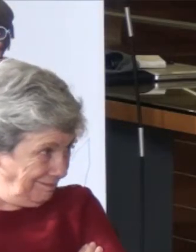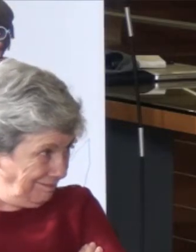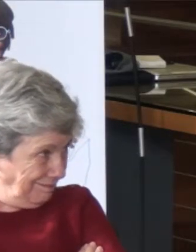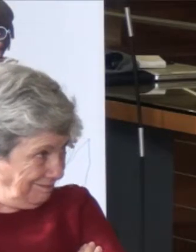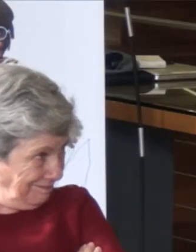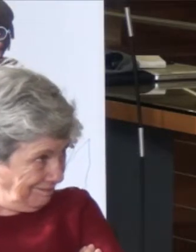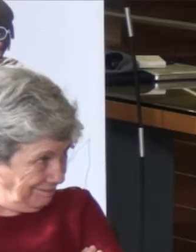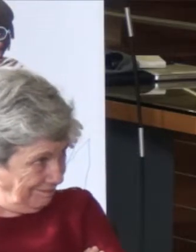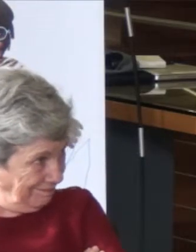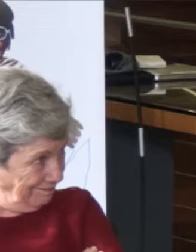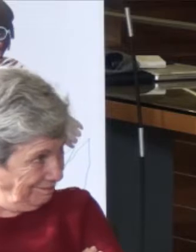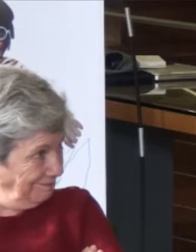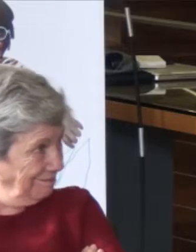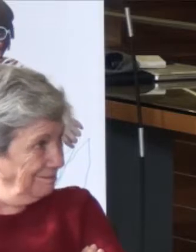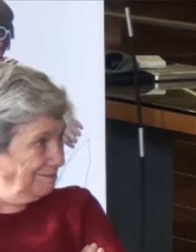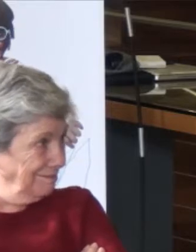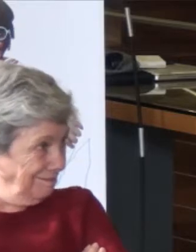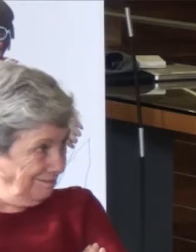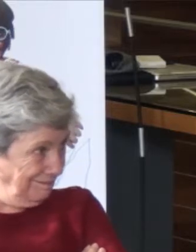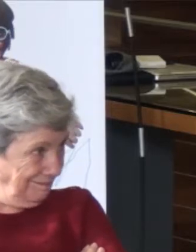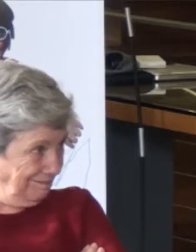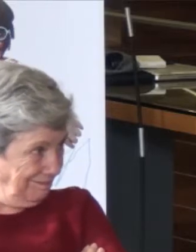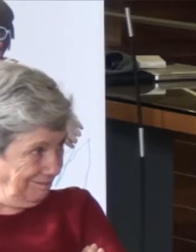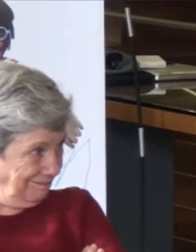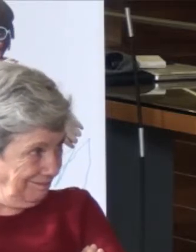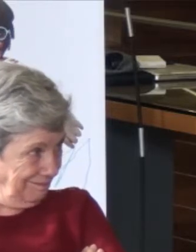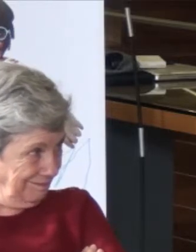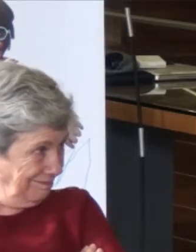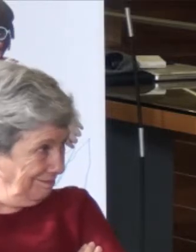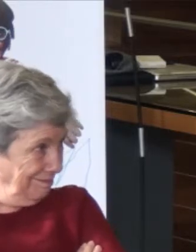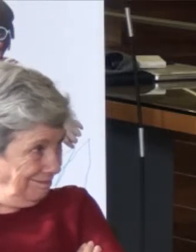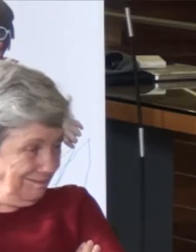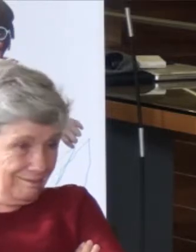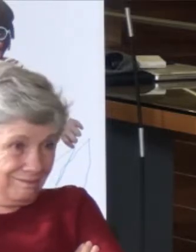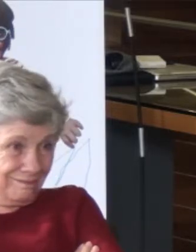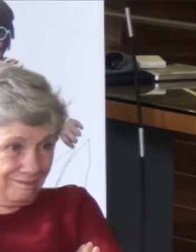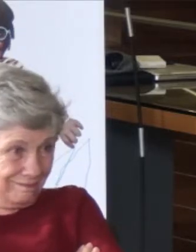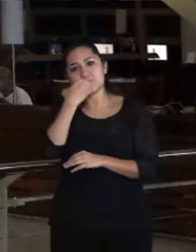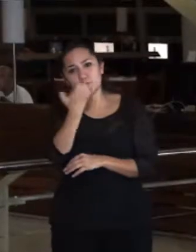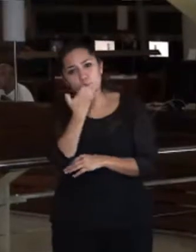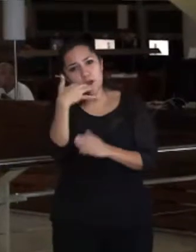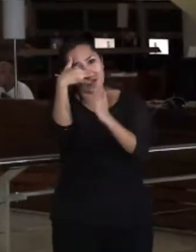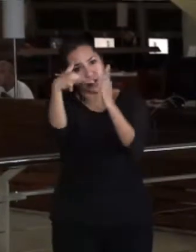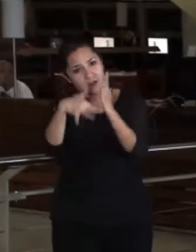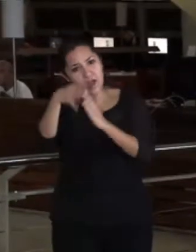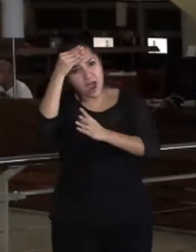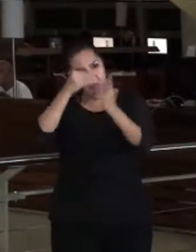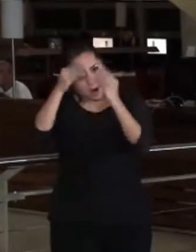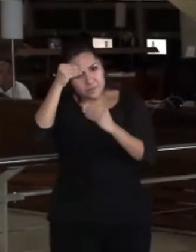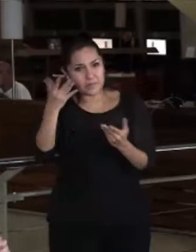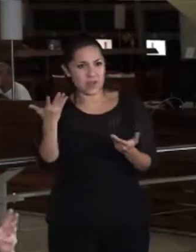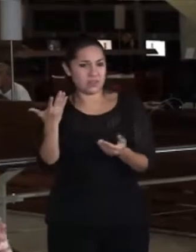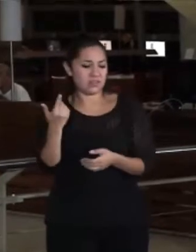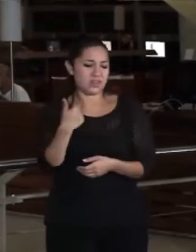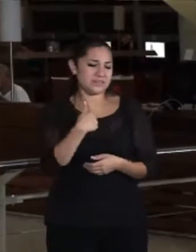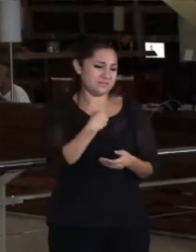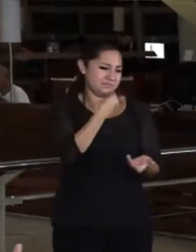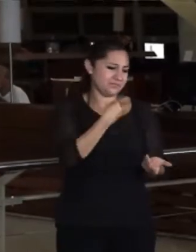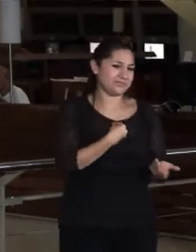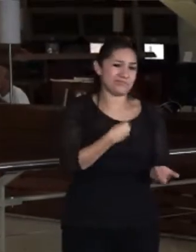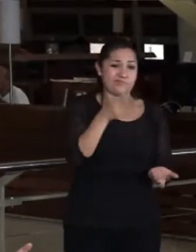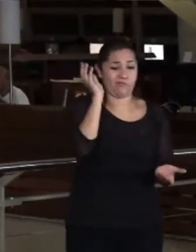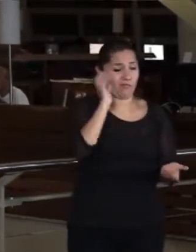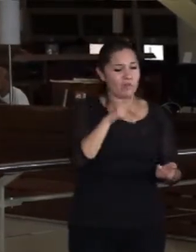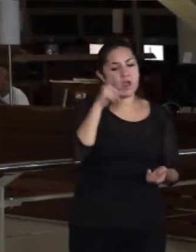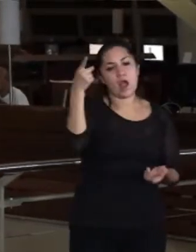que no tengo ganas de hacer por ejemplo libros de texto para la escuela que no me apetecía mucho y entonces una editorial en españa se llama